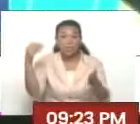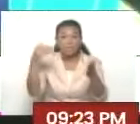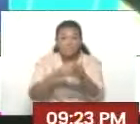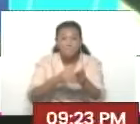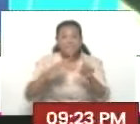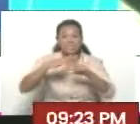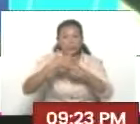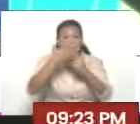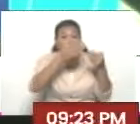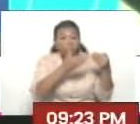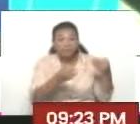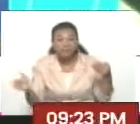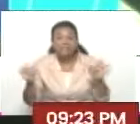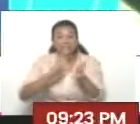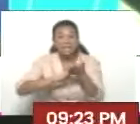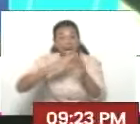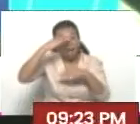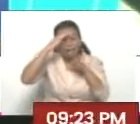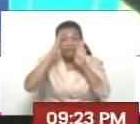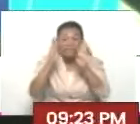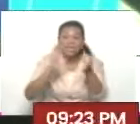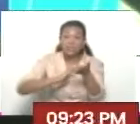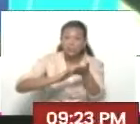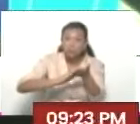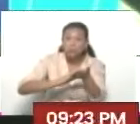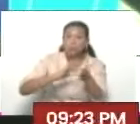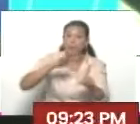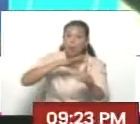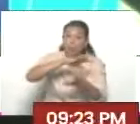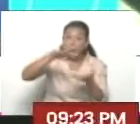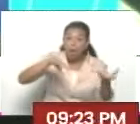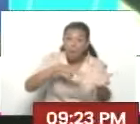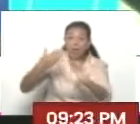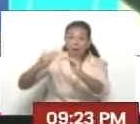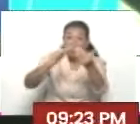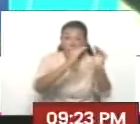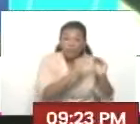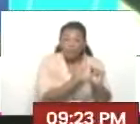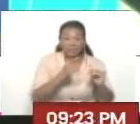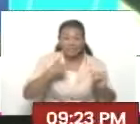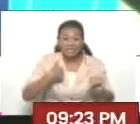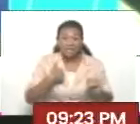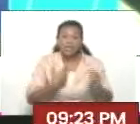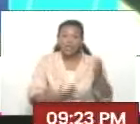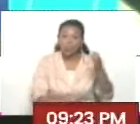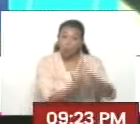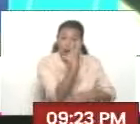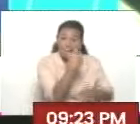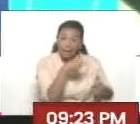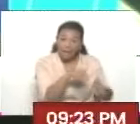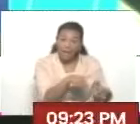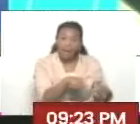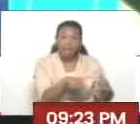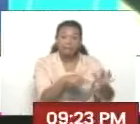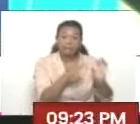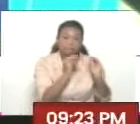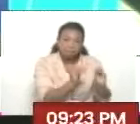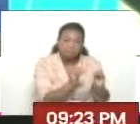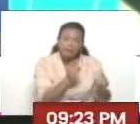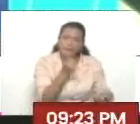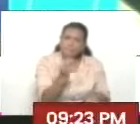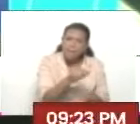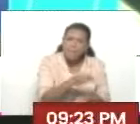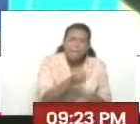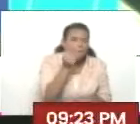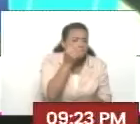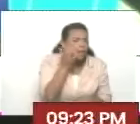2.500.000 de largo de casos atendidos y resueltos. Y desde que yo metí esta presión y mandé